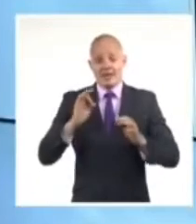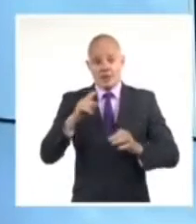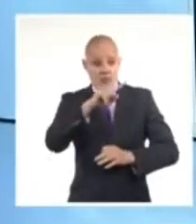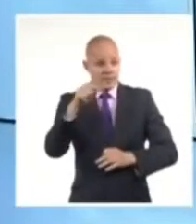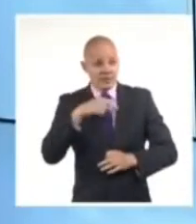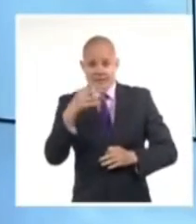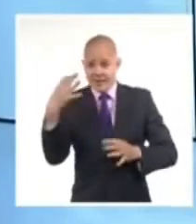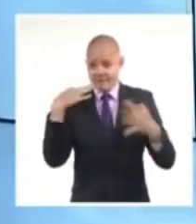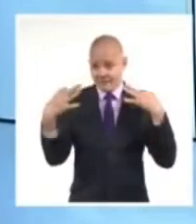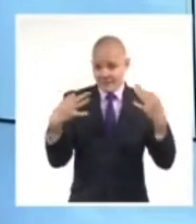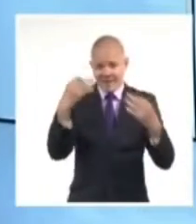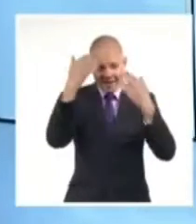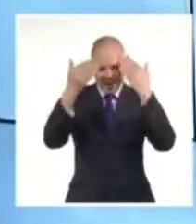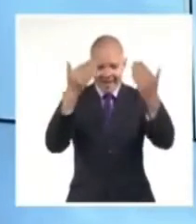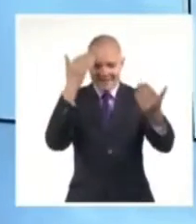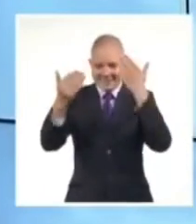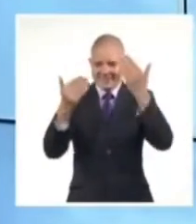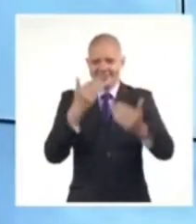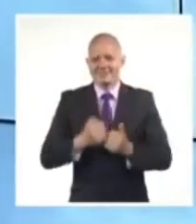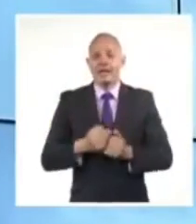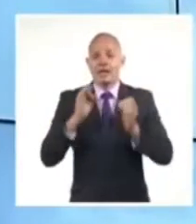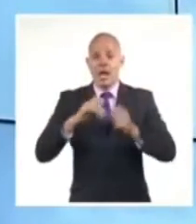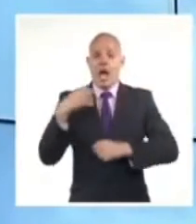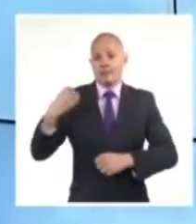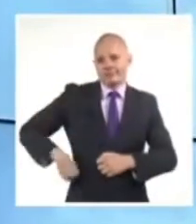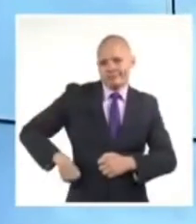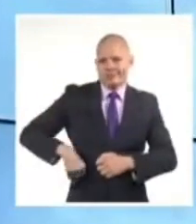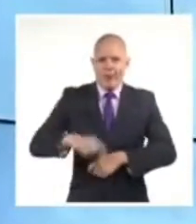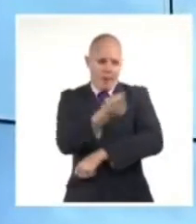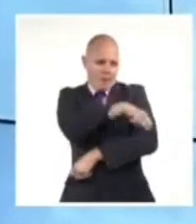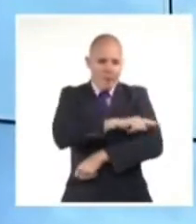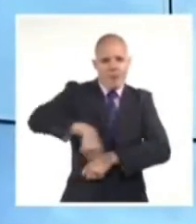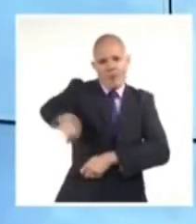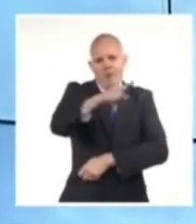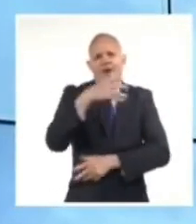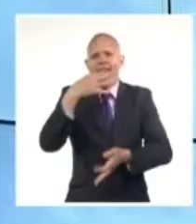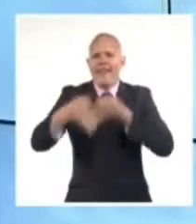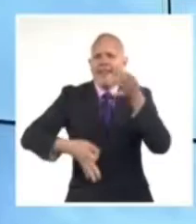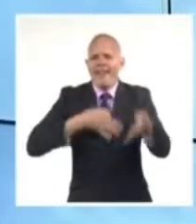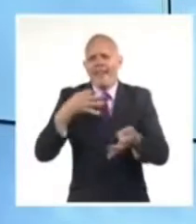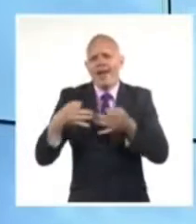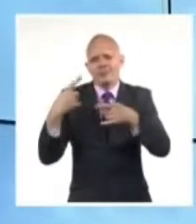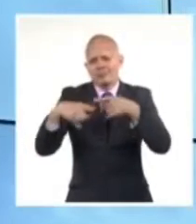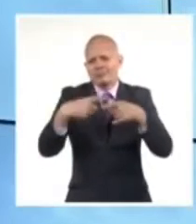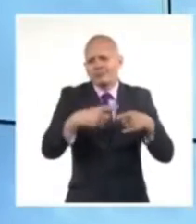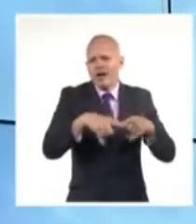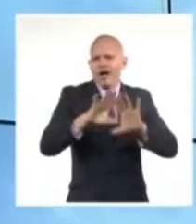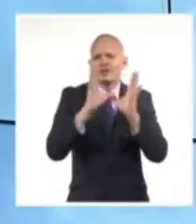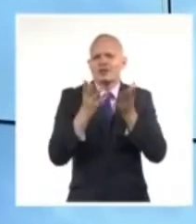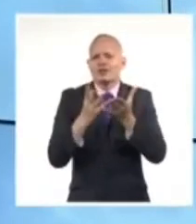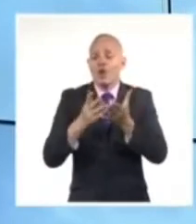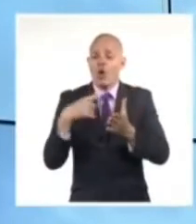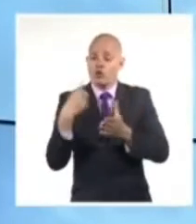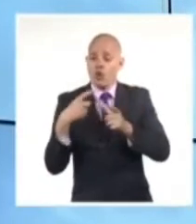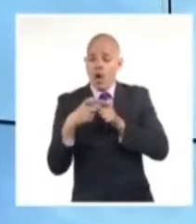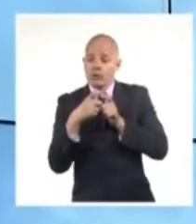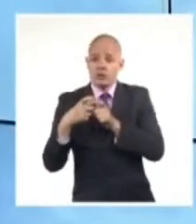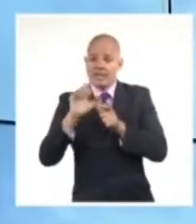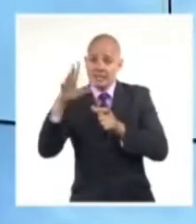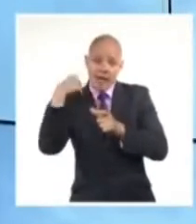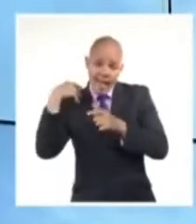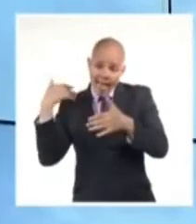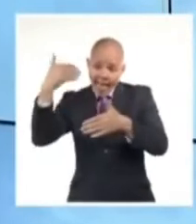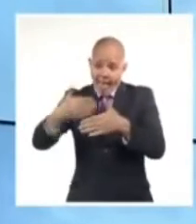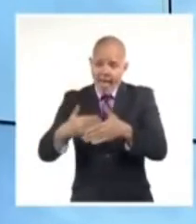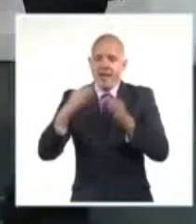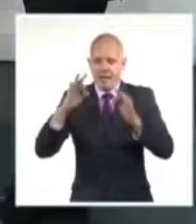por esta oportunidad de compartir con nuestros televidentes la oportunidad de trasladarle todo lo que ha hecho la organización en estos 5 años, como